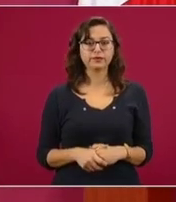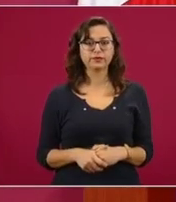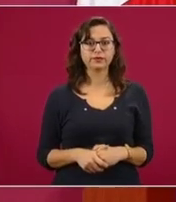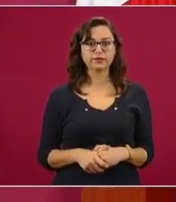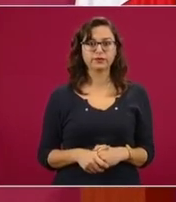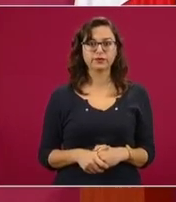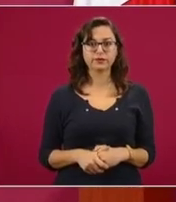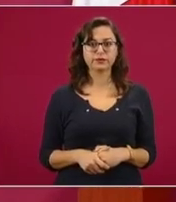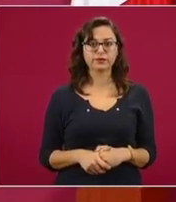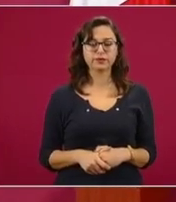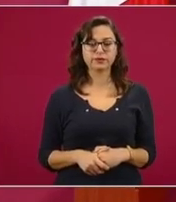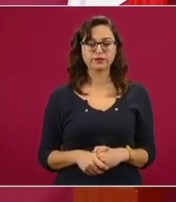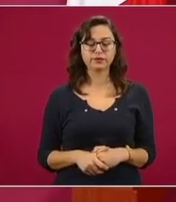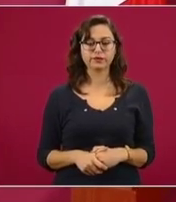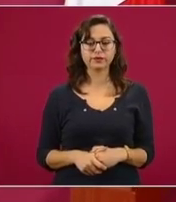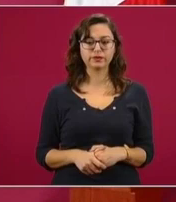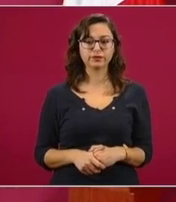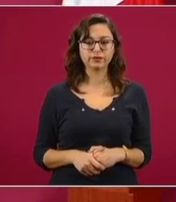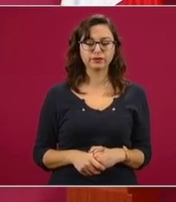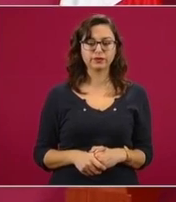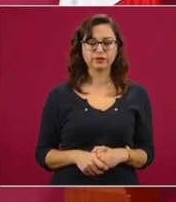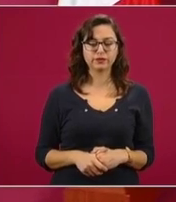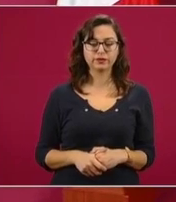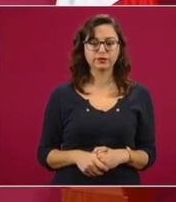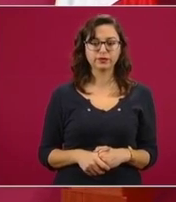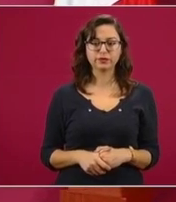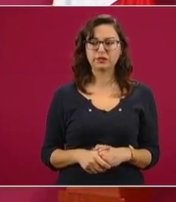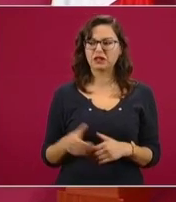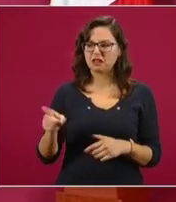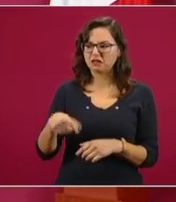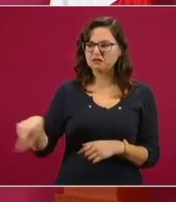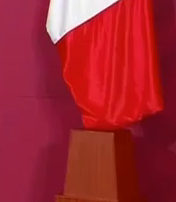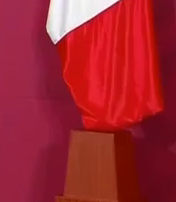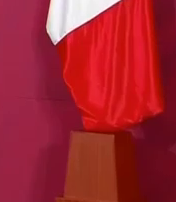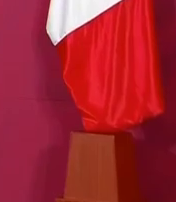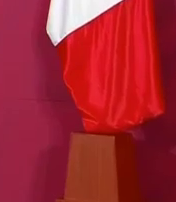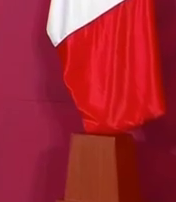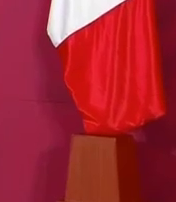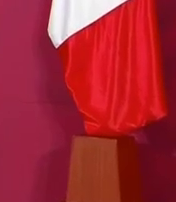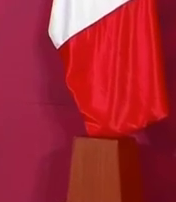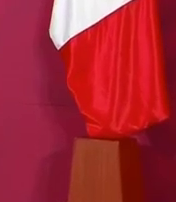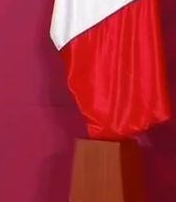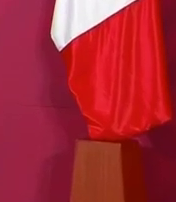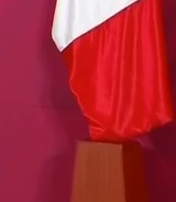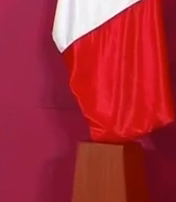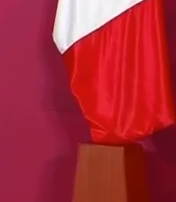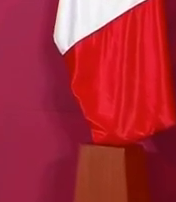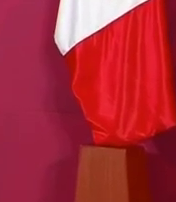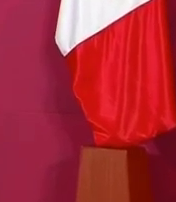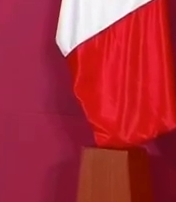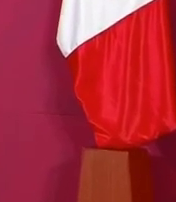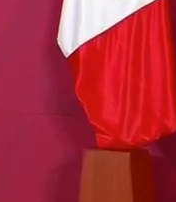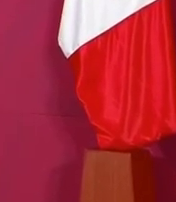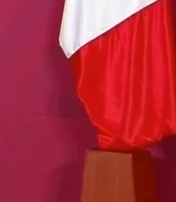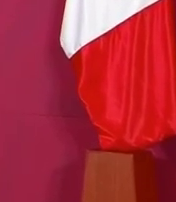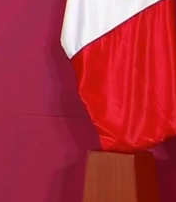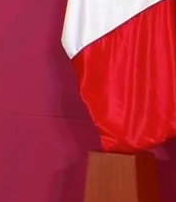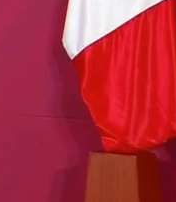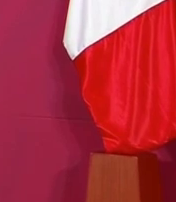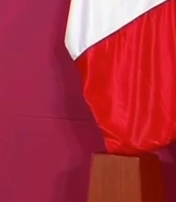investigue sobre sus antecedentes sobre la honorabilidad